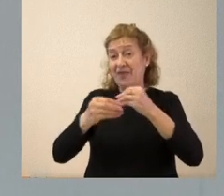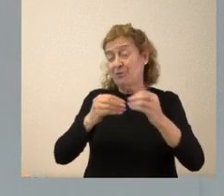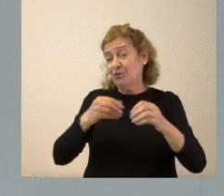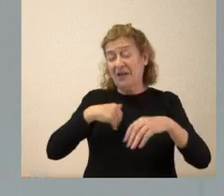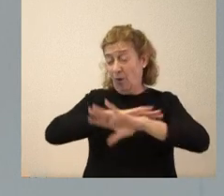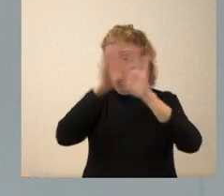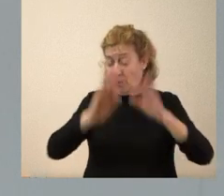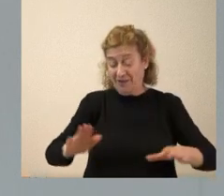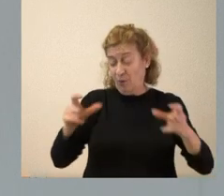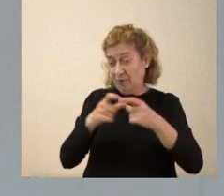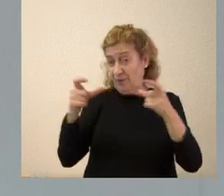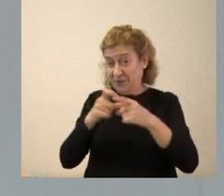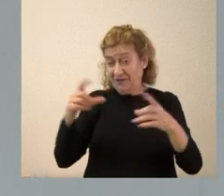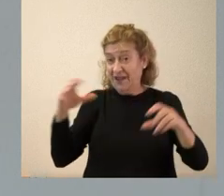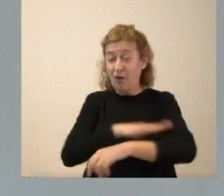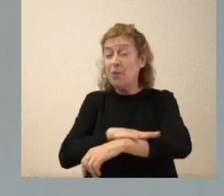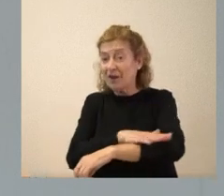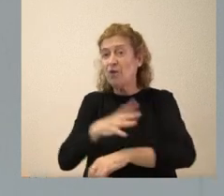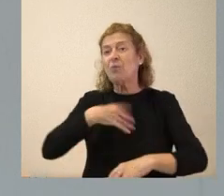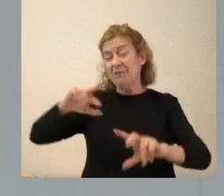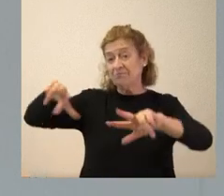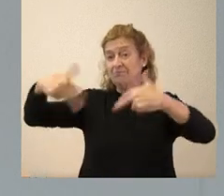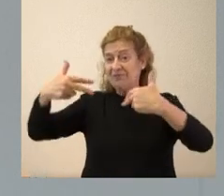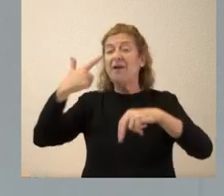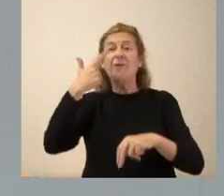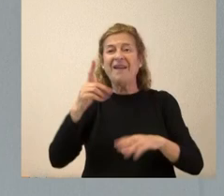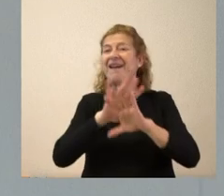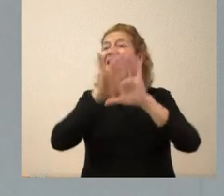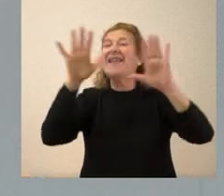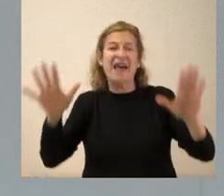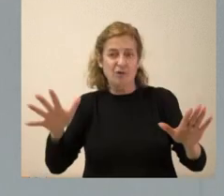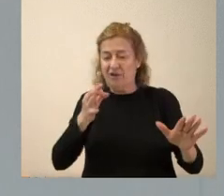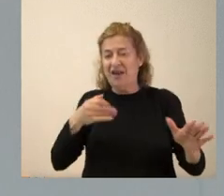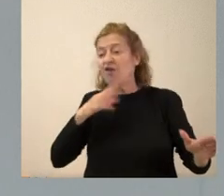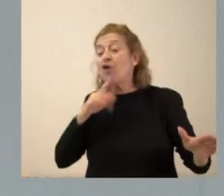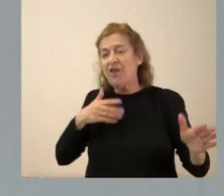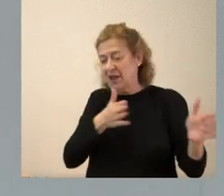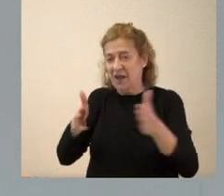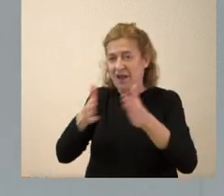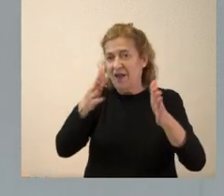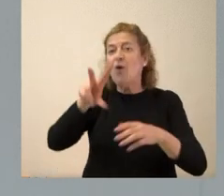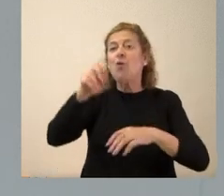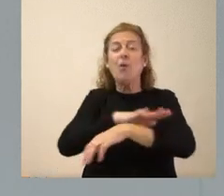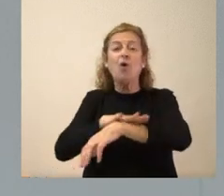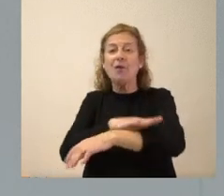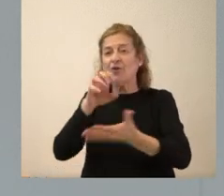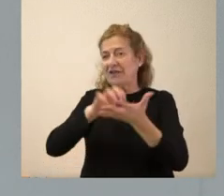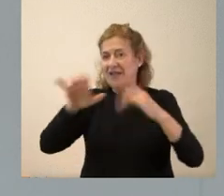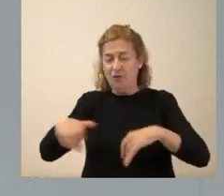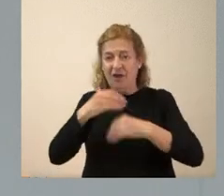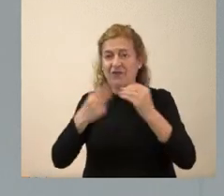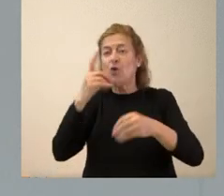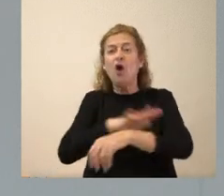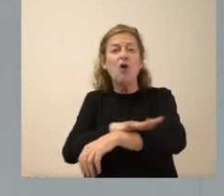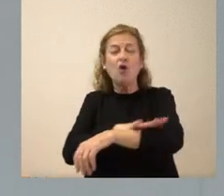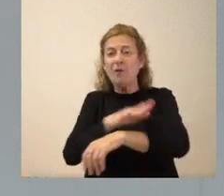de gobierno Pues nos permite visibilizar claramente la orientación de por dónde ha ido el nuevo gobierno de Castilla y león que es un gobierno